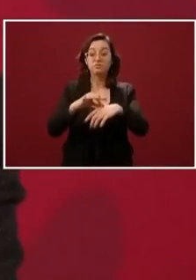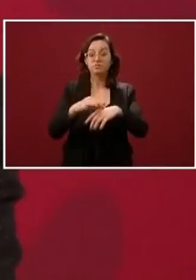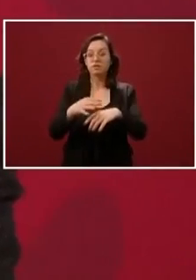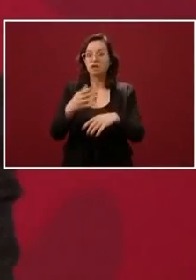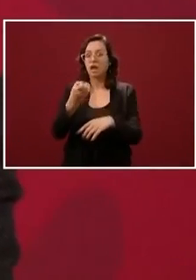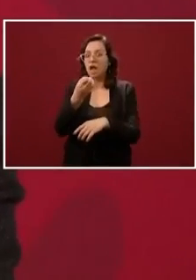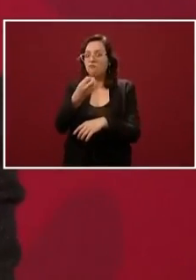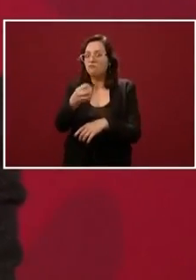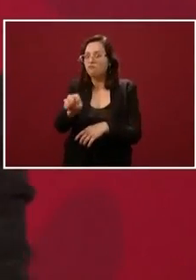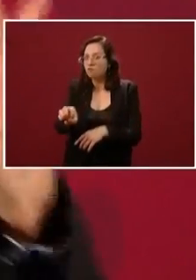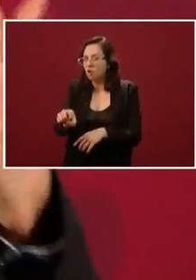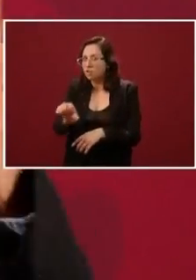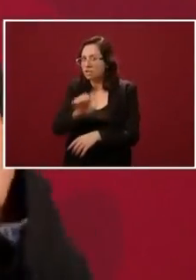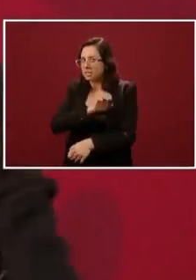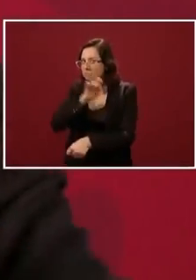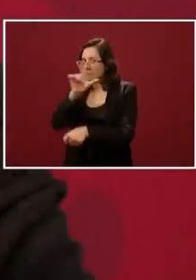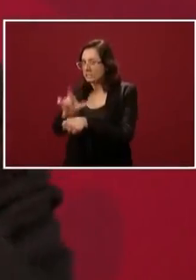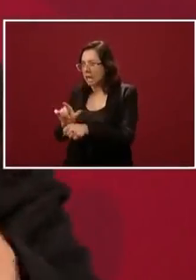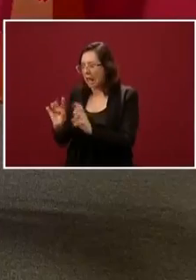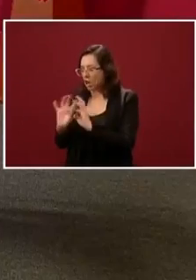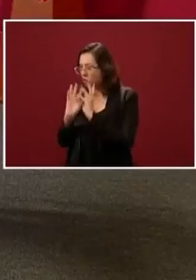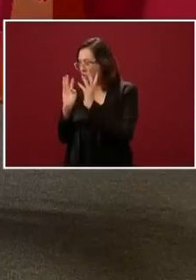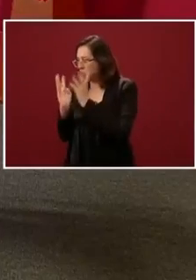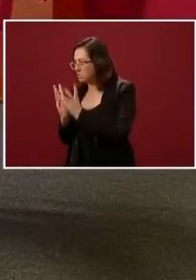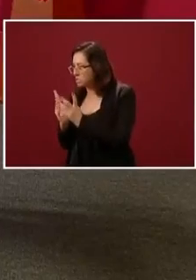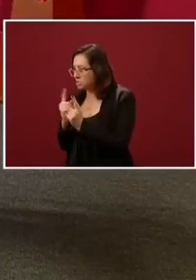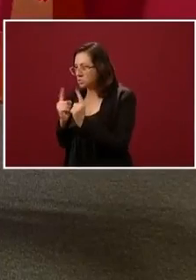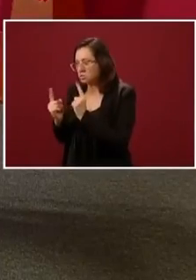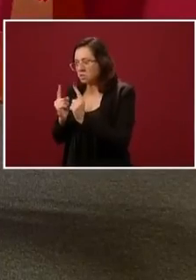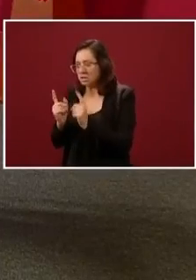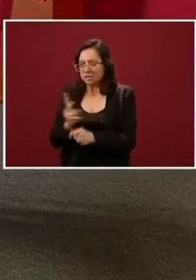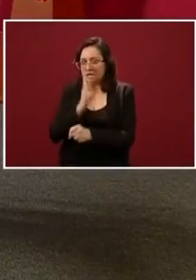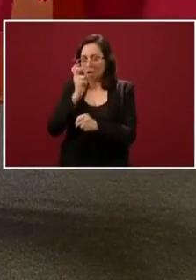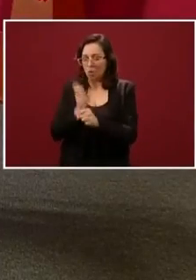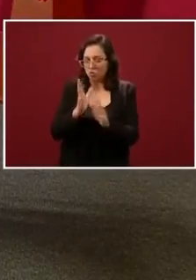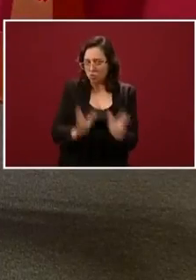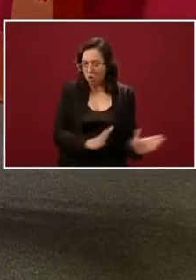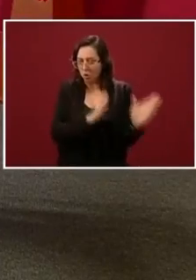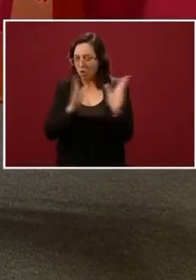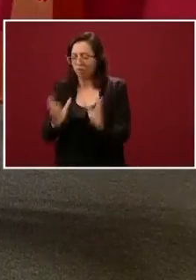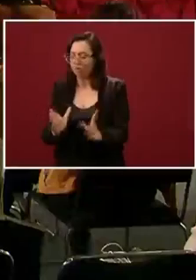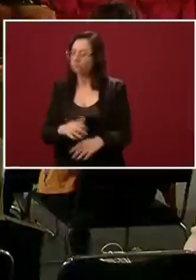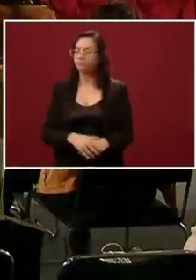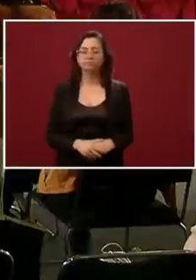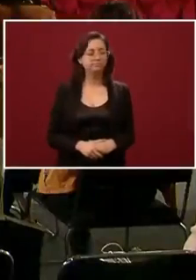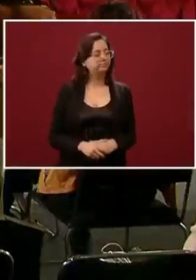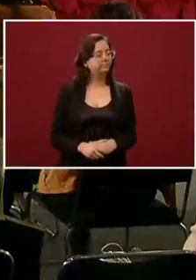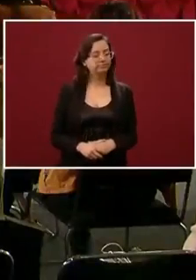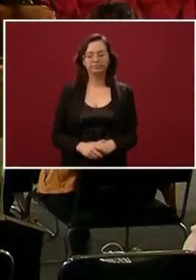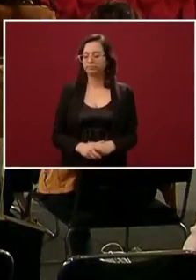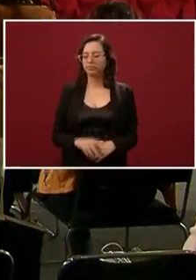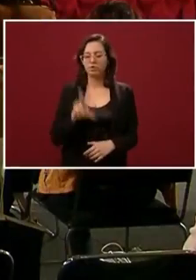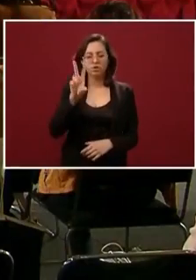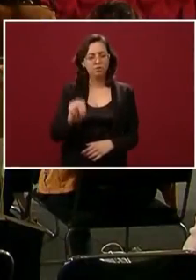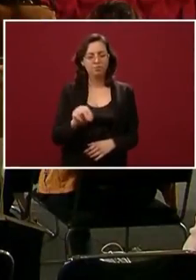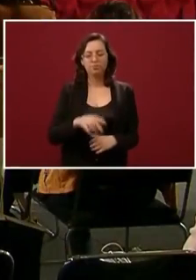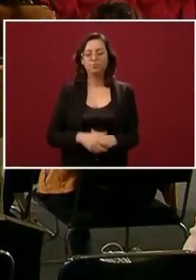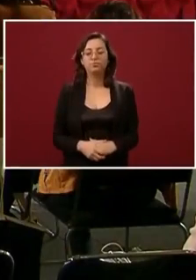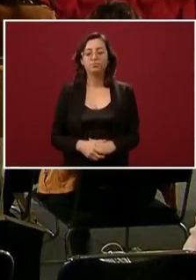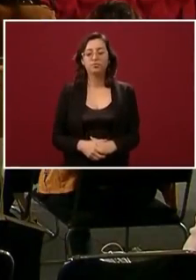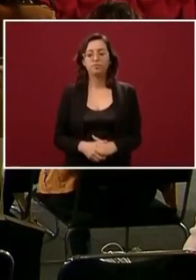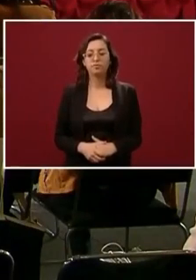necesitara una sesión especial para que entremos a la siguiente fase. Como hemos dicho, el identificar